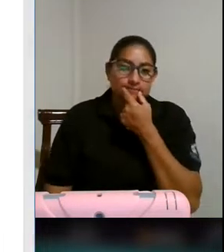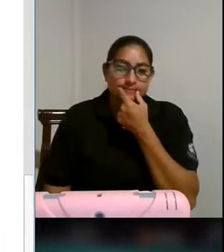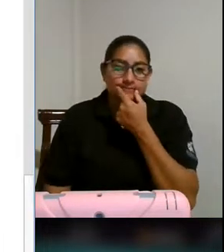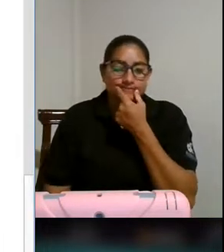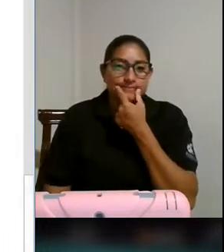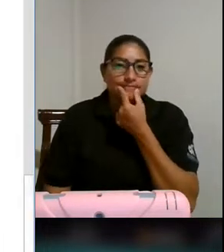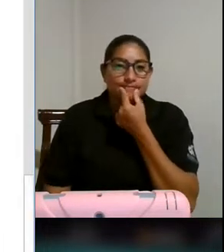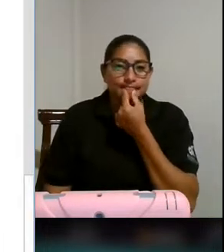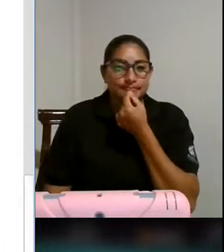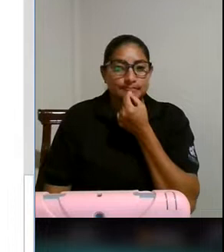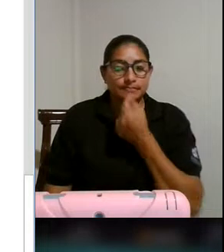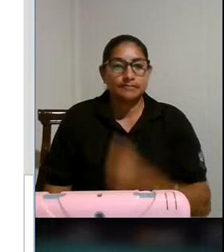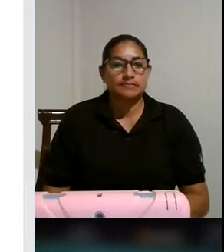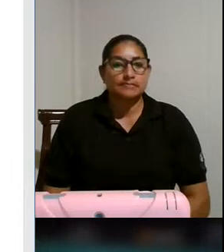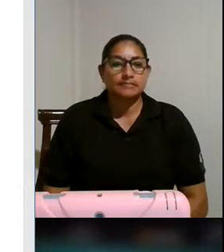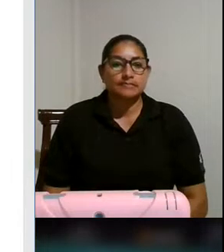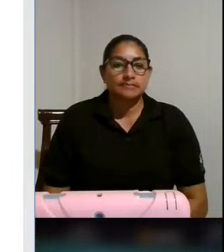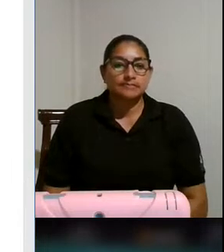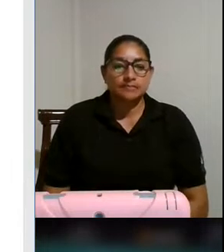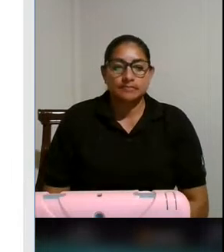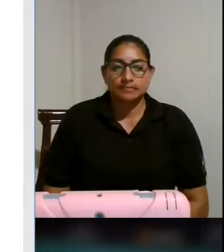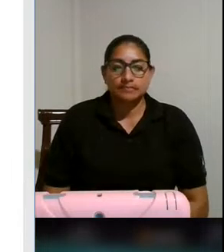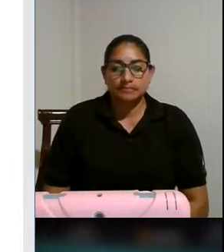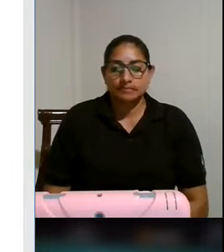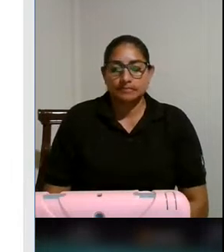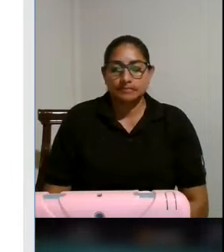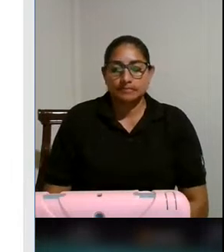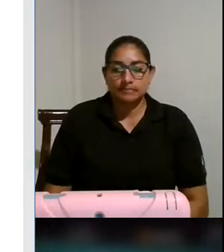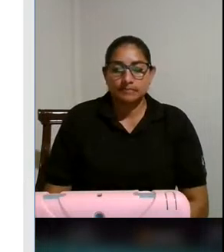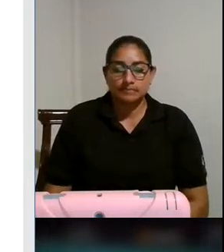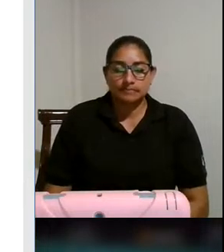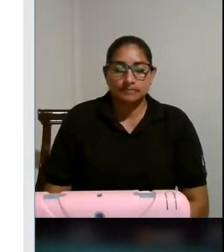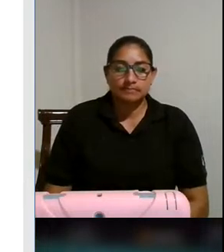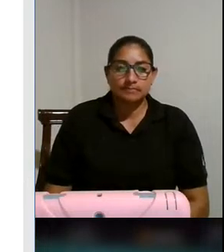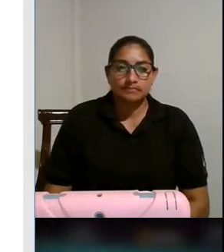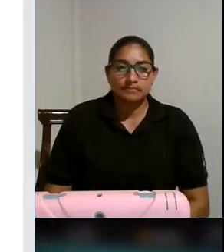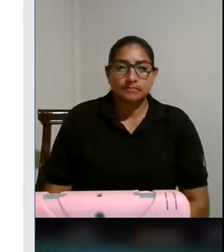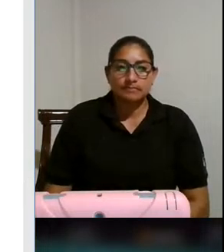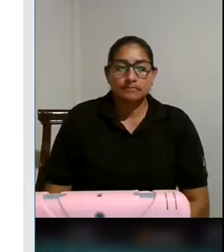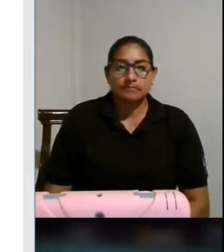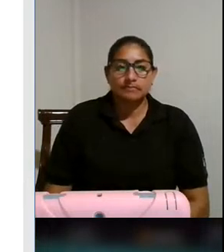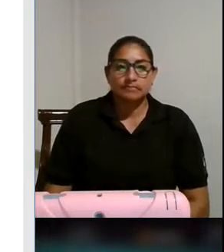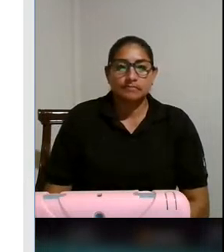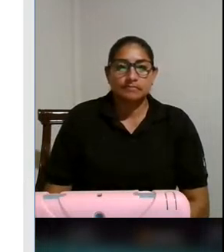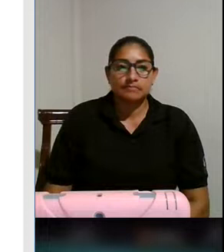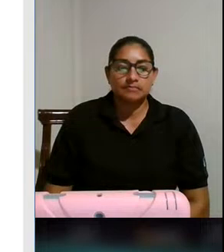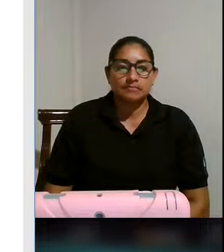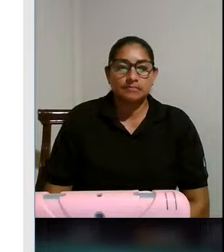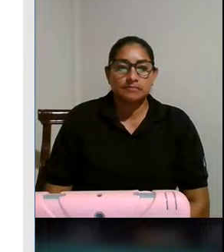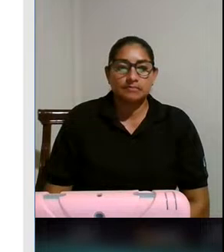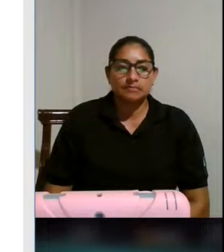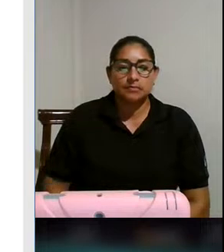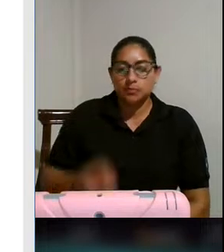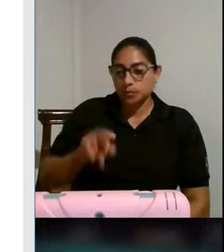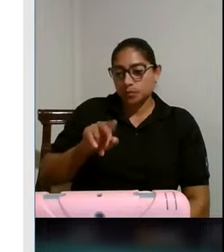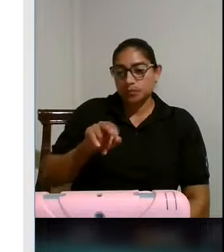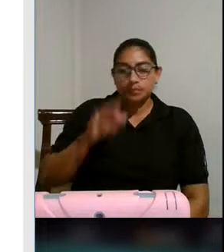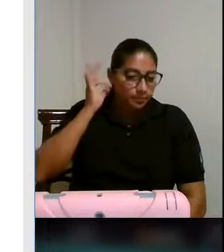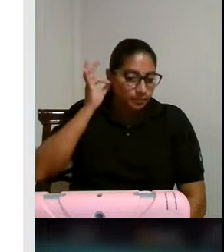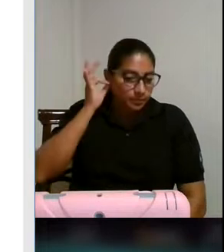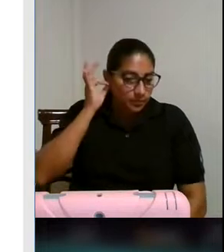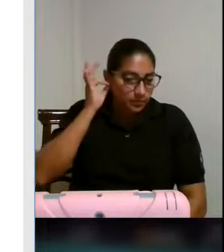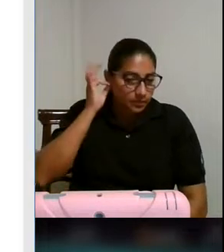Profe, tengo una duda. Adelante. ¿Qué pasó con el 6? El 6, bueno, el